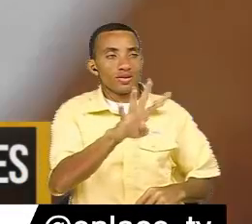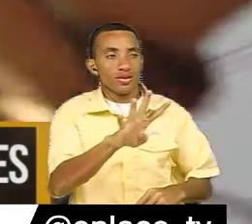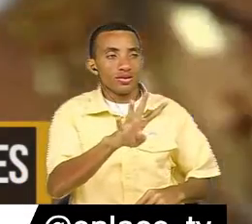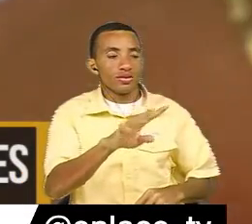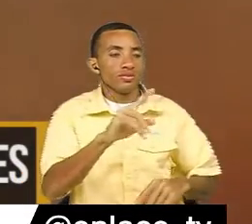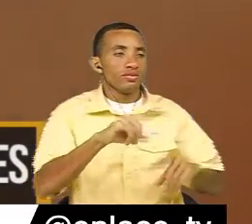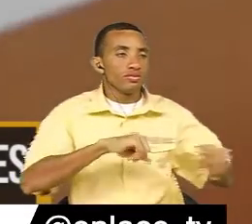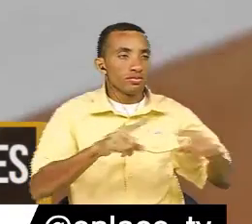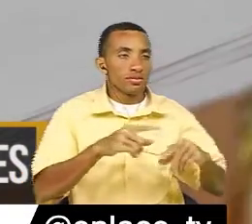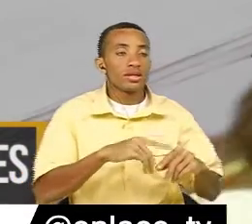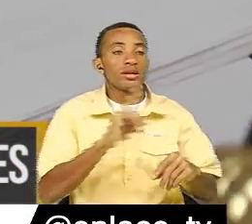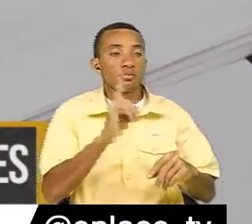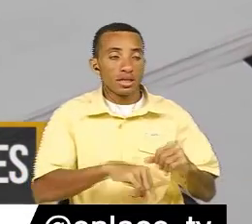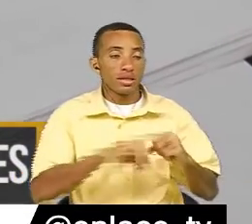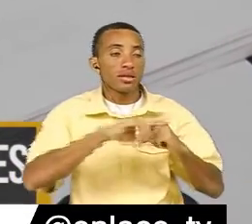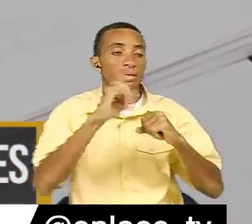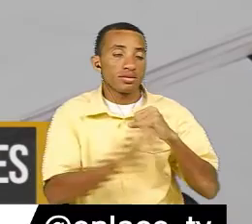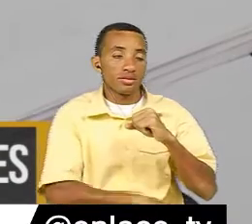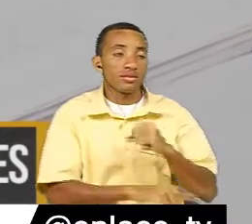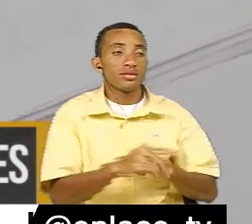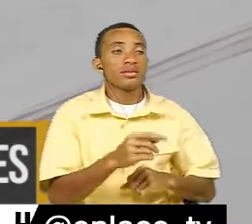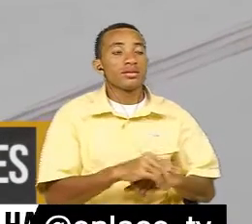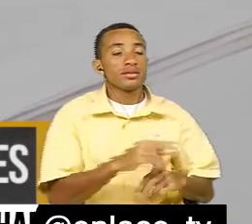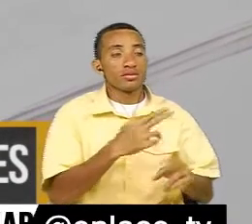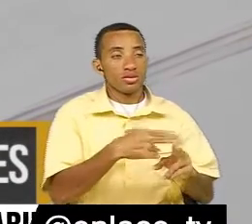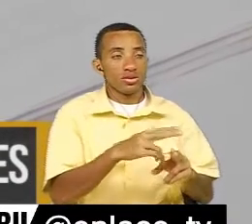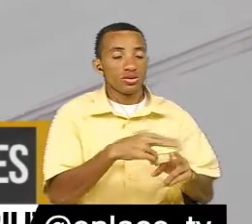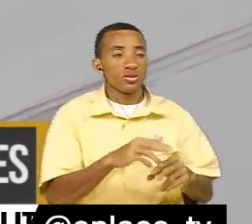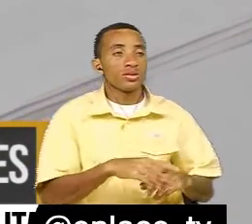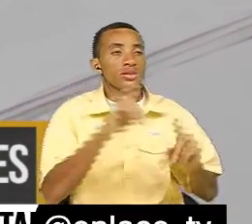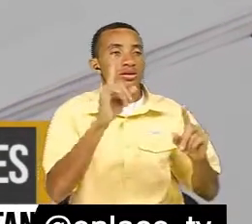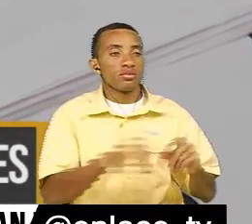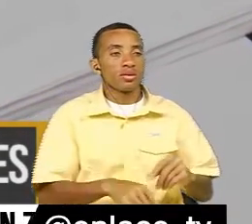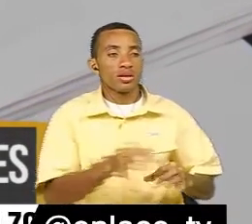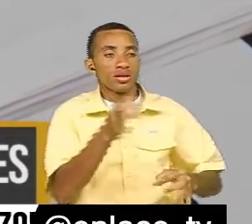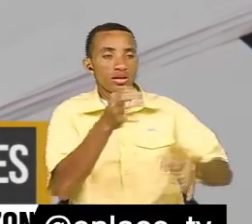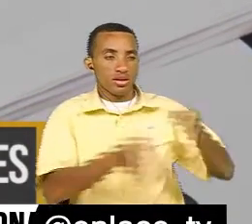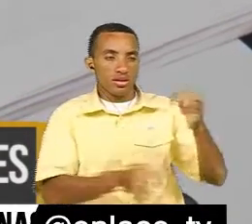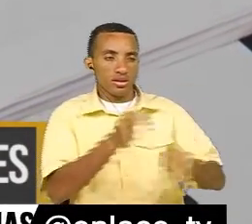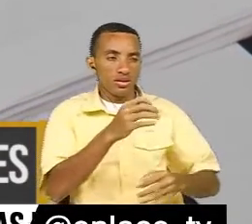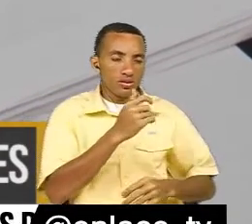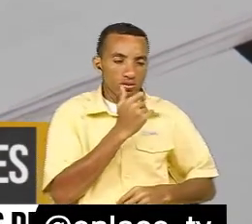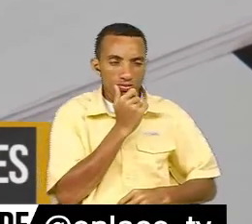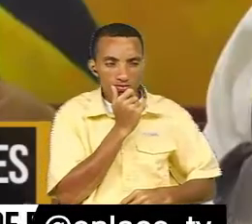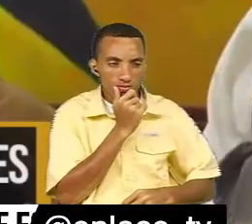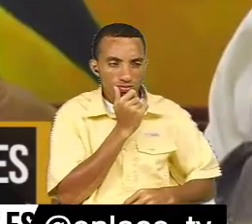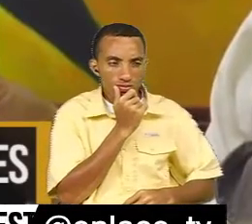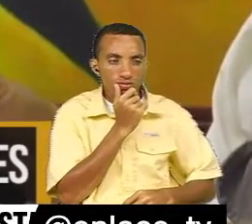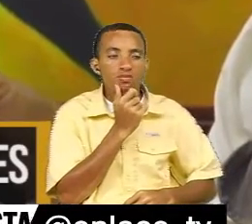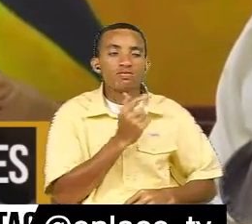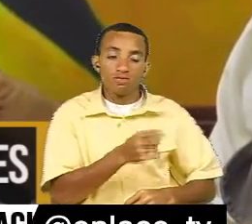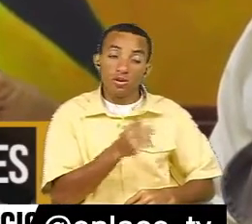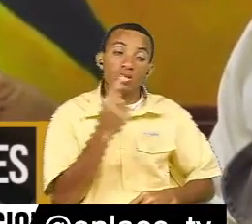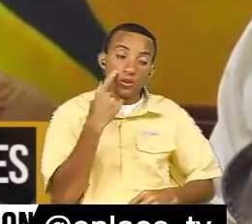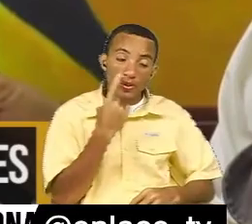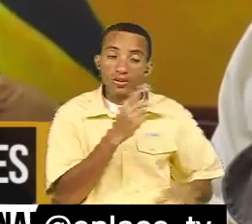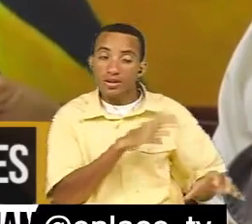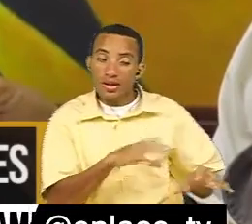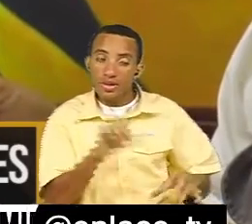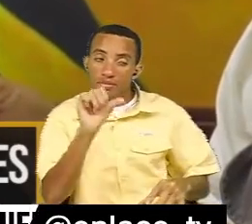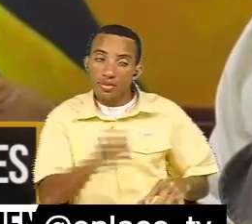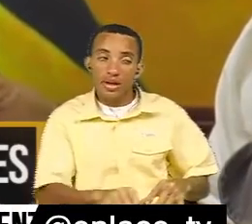administrativo sancionatorio, 24, y de tipo disciplinario, 54. Entonces, si miramos y